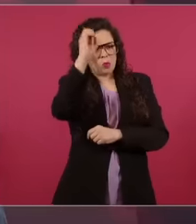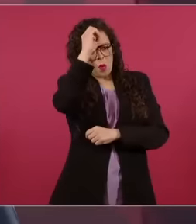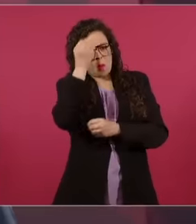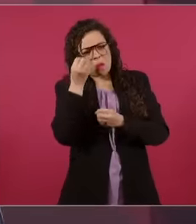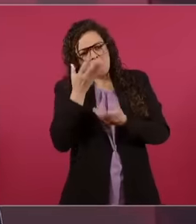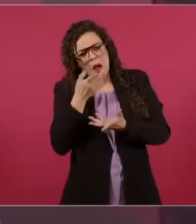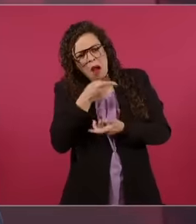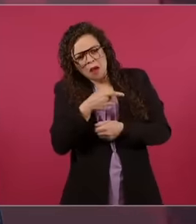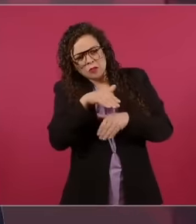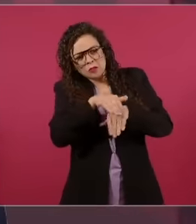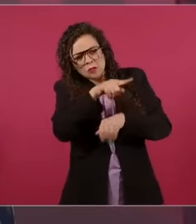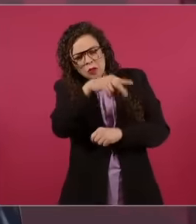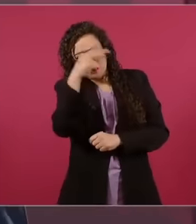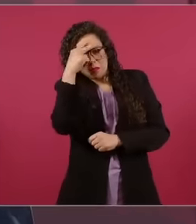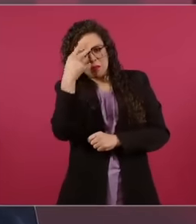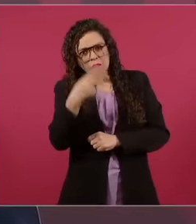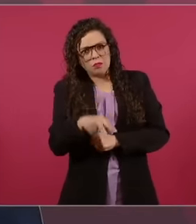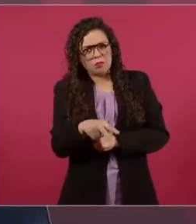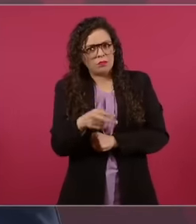Dice: ni Negroponte.